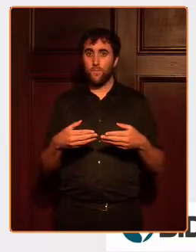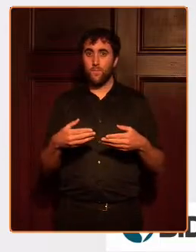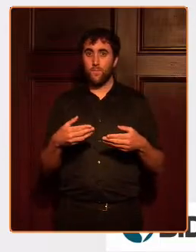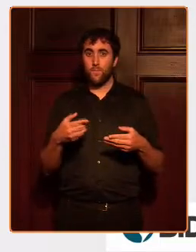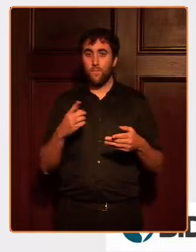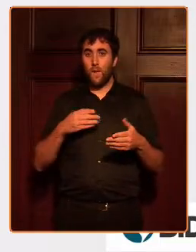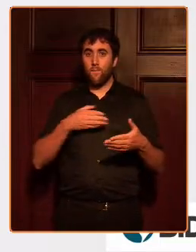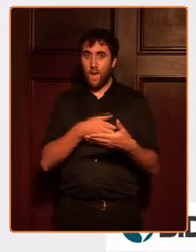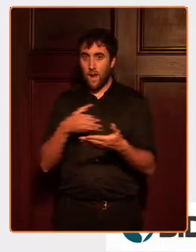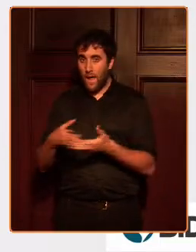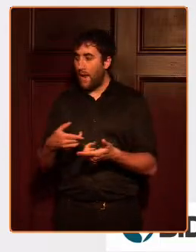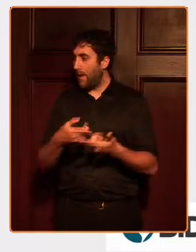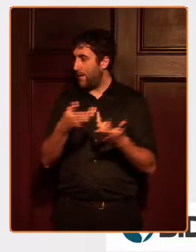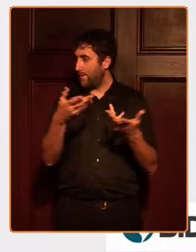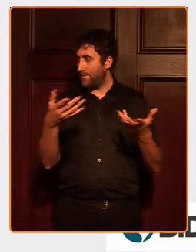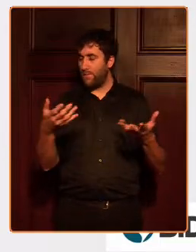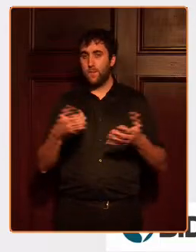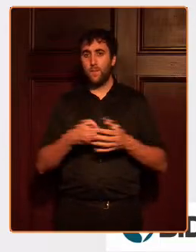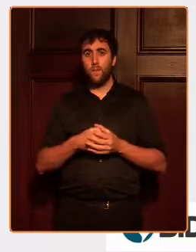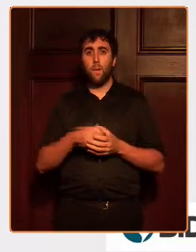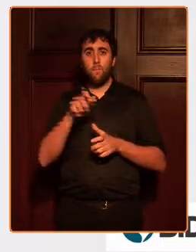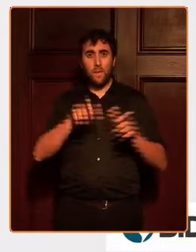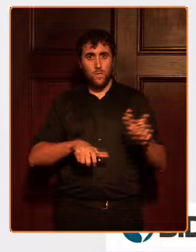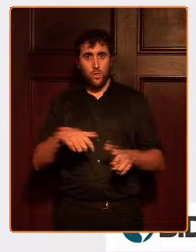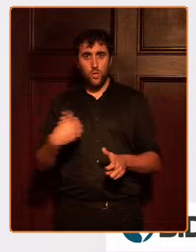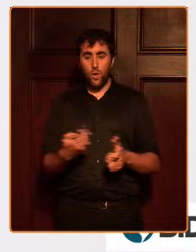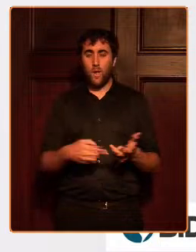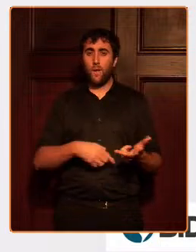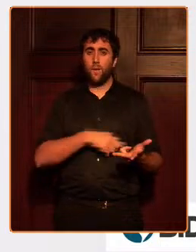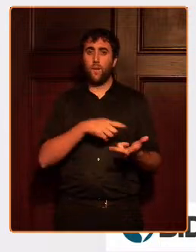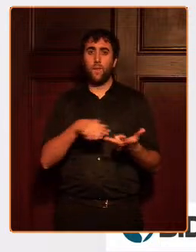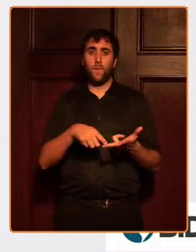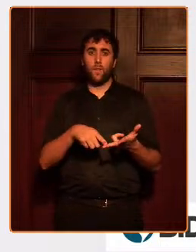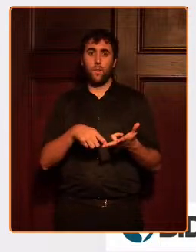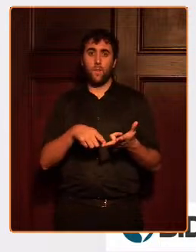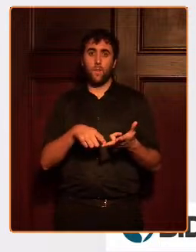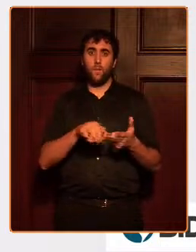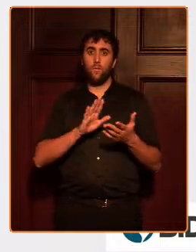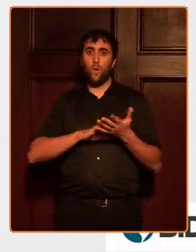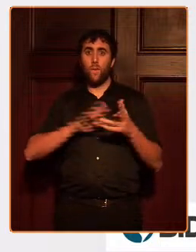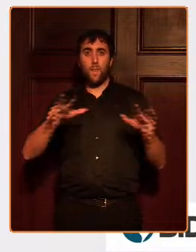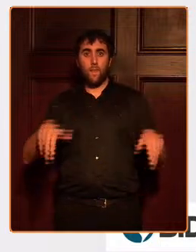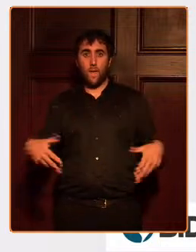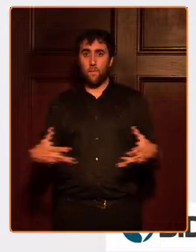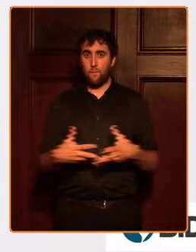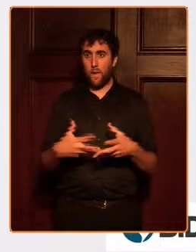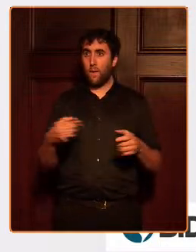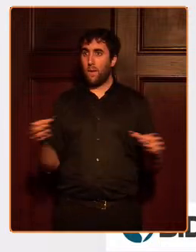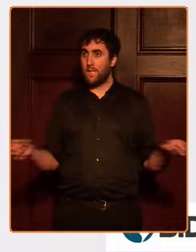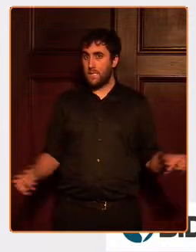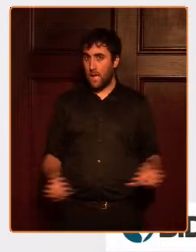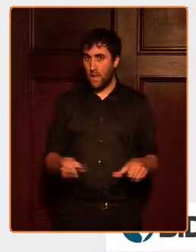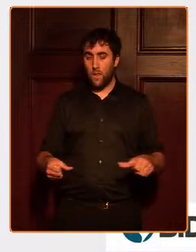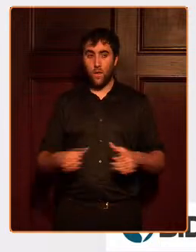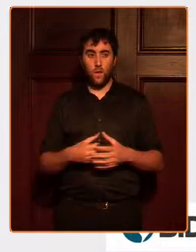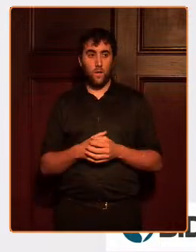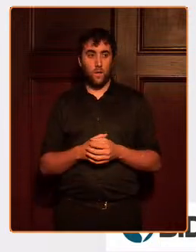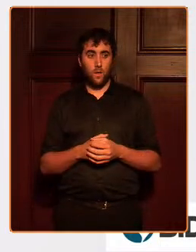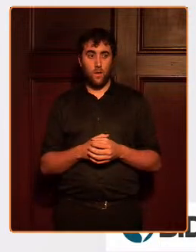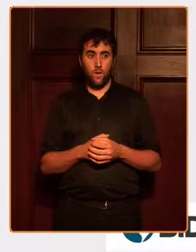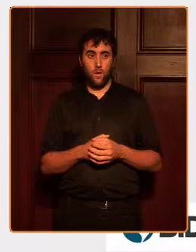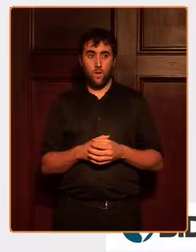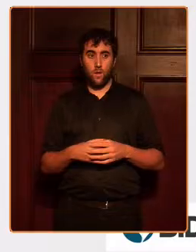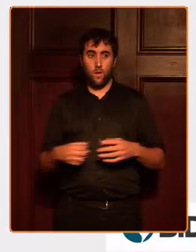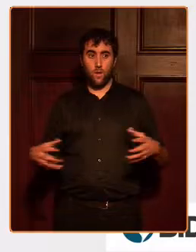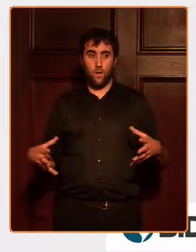de capital humano, barreras de dosificación. Cuando lo llevamos a escala, la intensidad